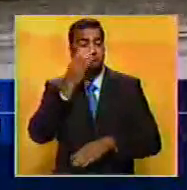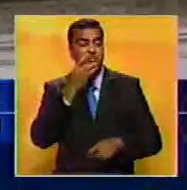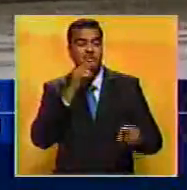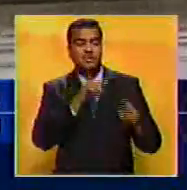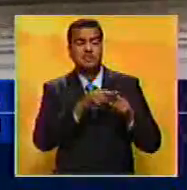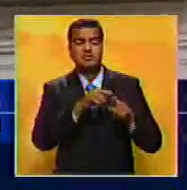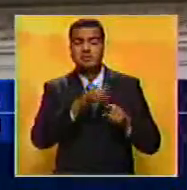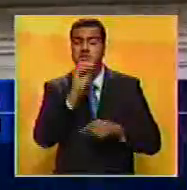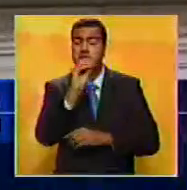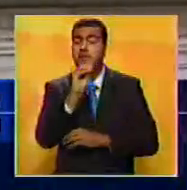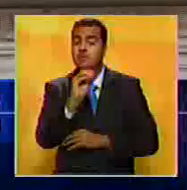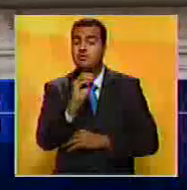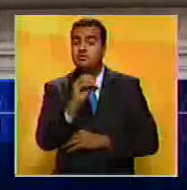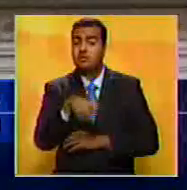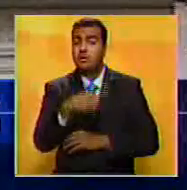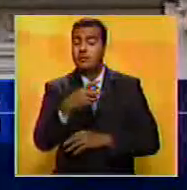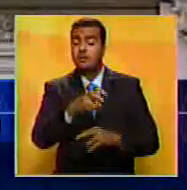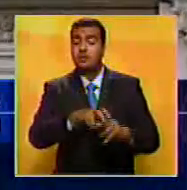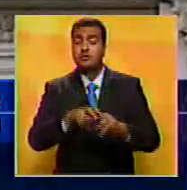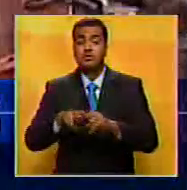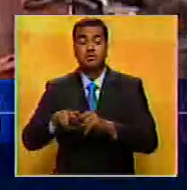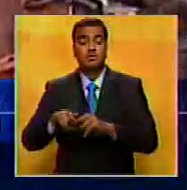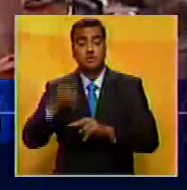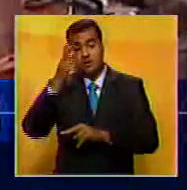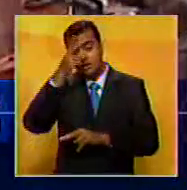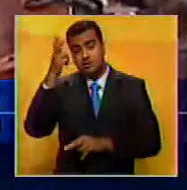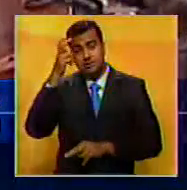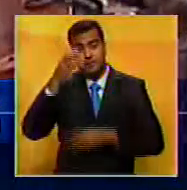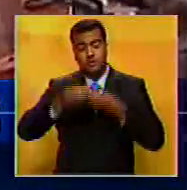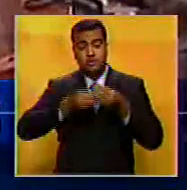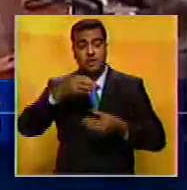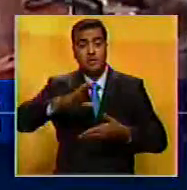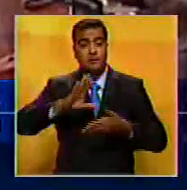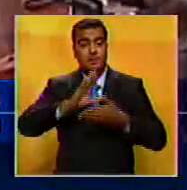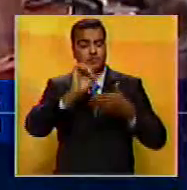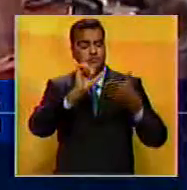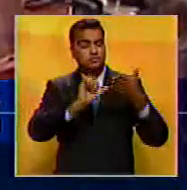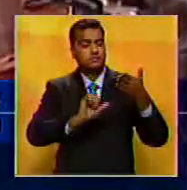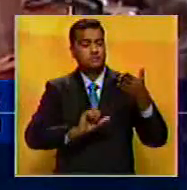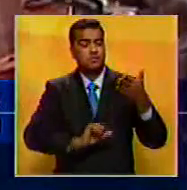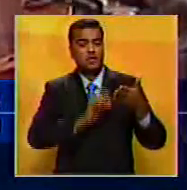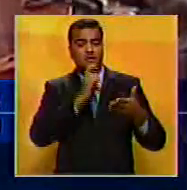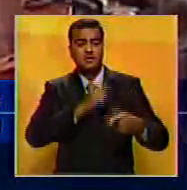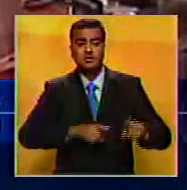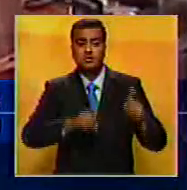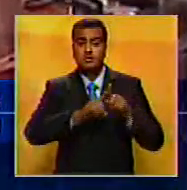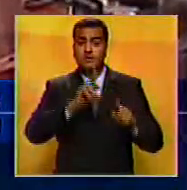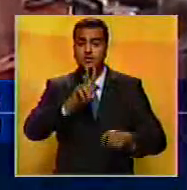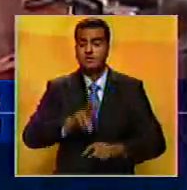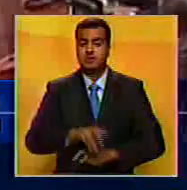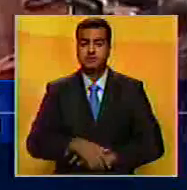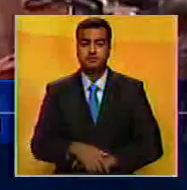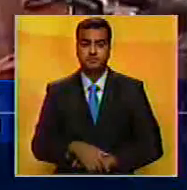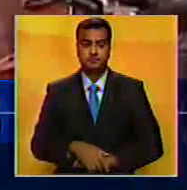la convocatoria a una próxima reunión de cancilleres de la OEA para analizar la difícil situación en Venezuela. Afirmaron que la OEA